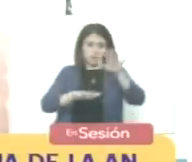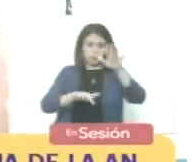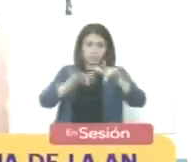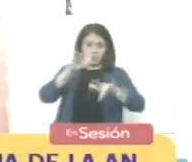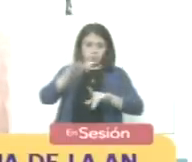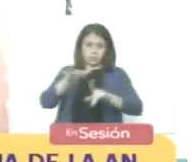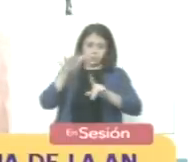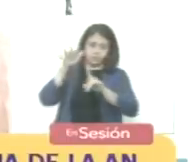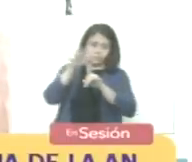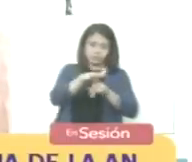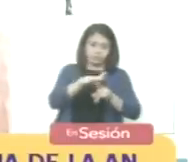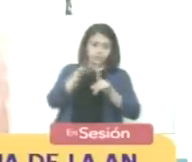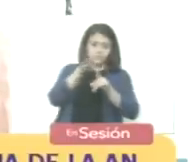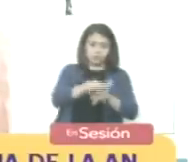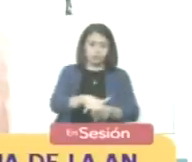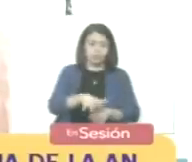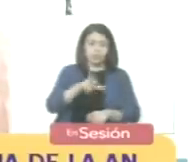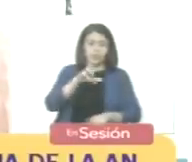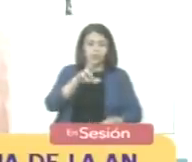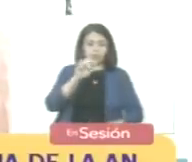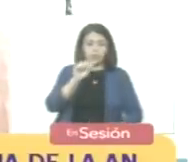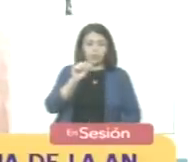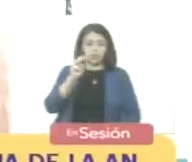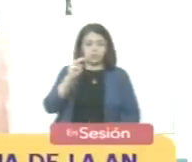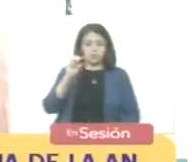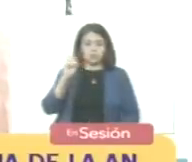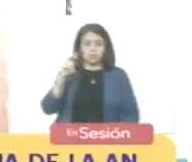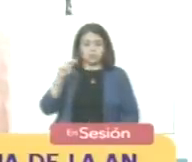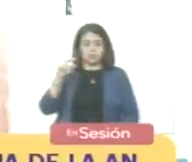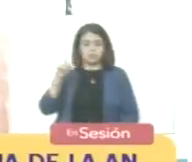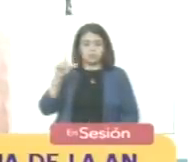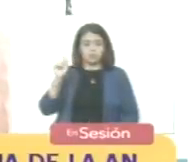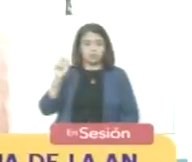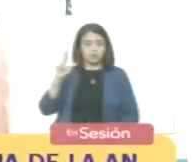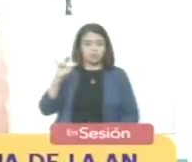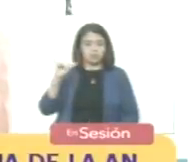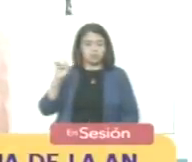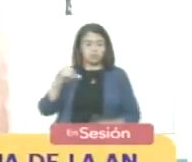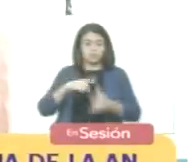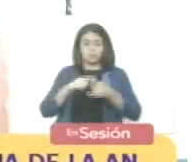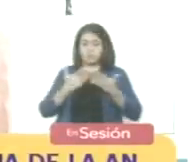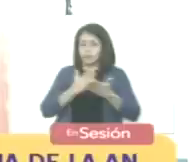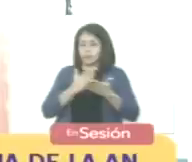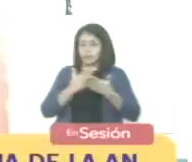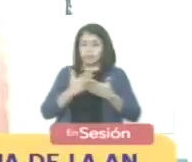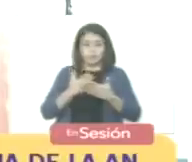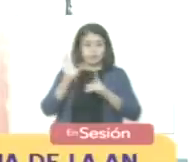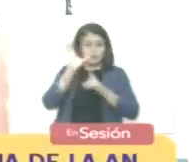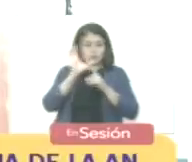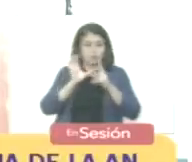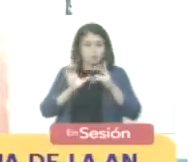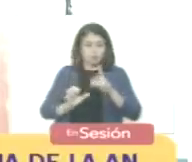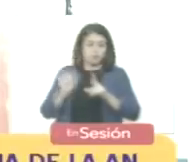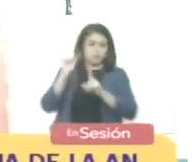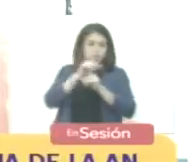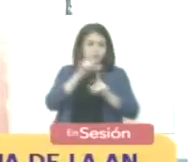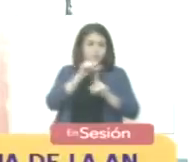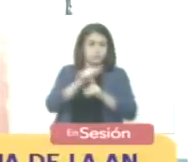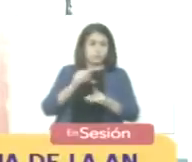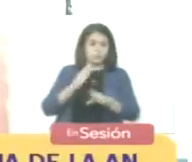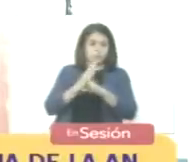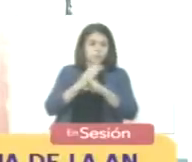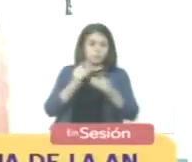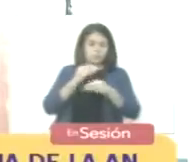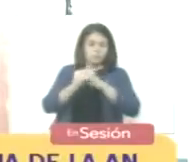luchaba contra lo que luchaba Ramón Darío Vivas, quien siempre se caracterizó como un luchador antiimperialista, como